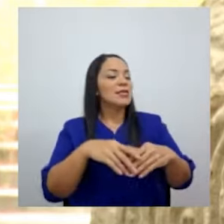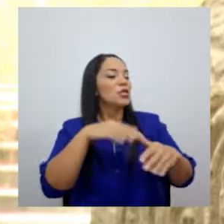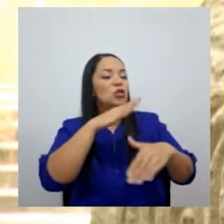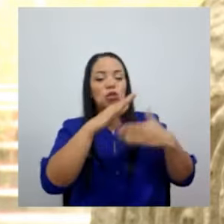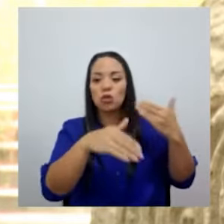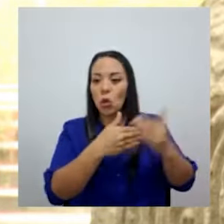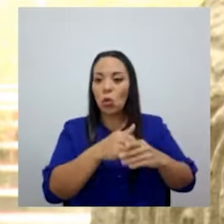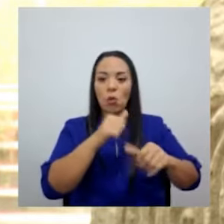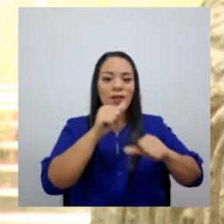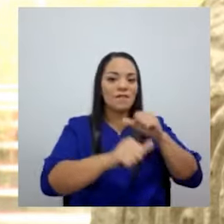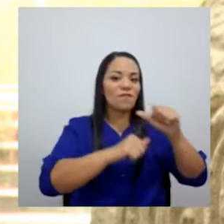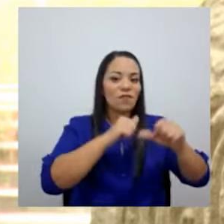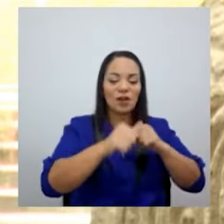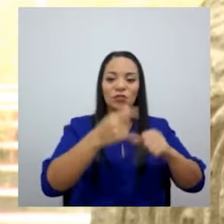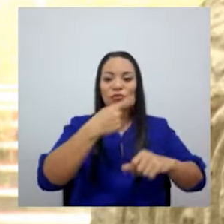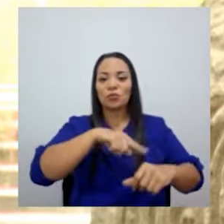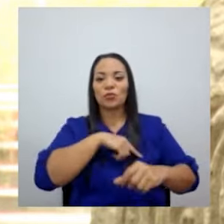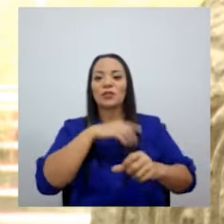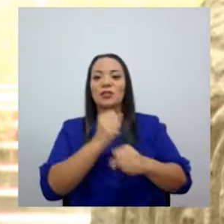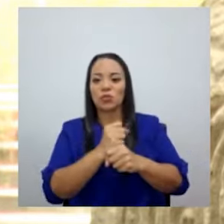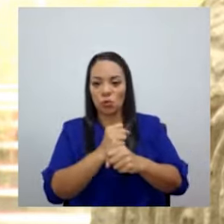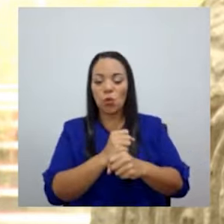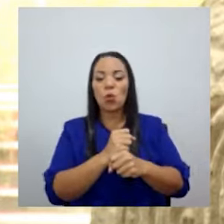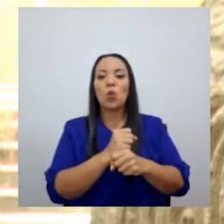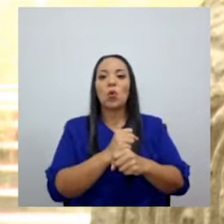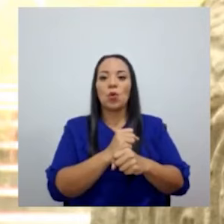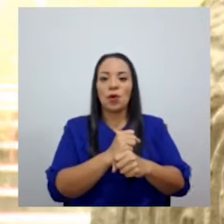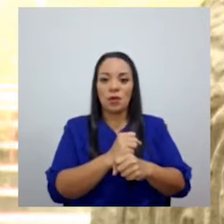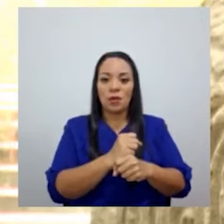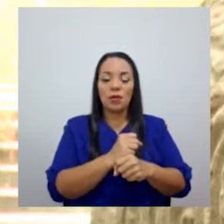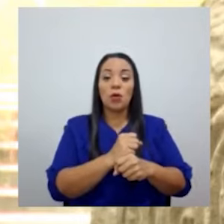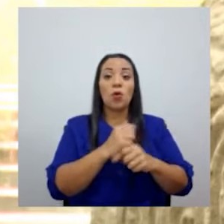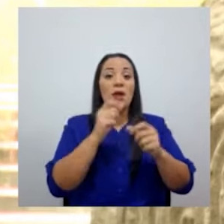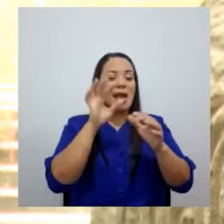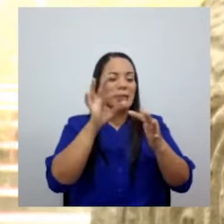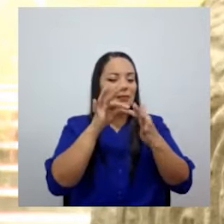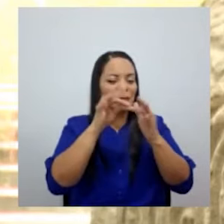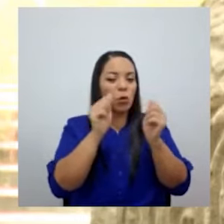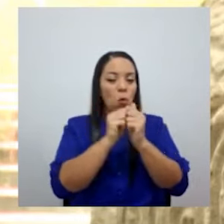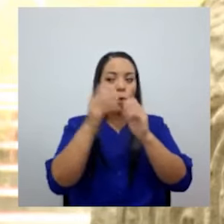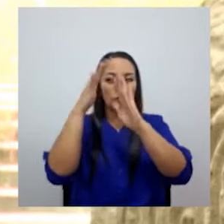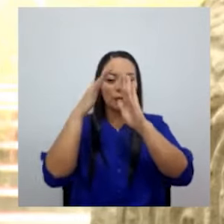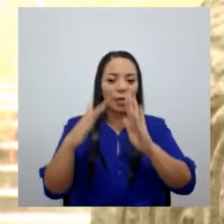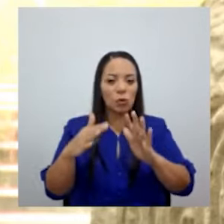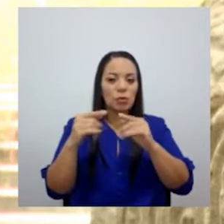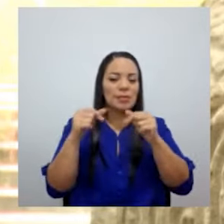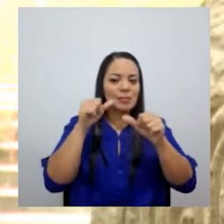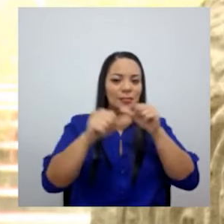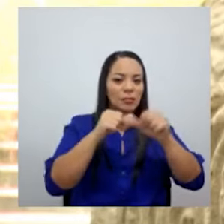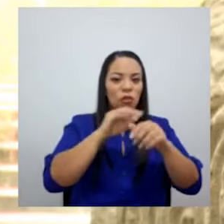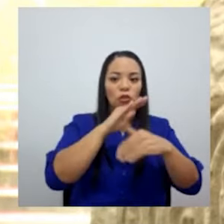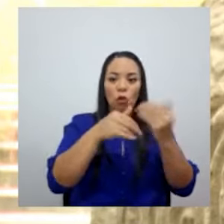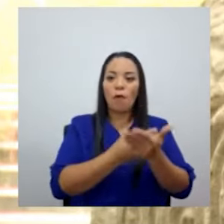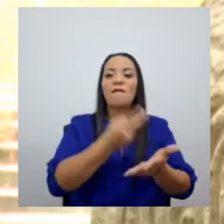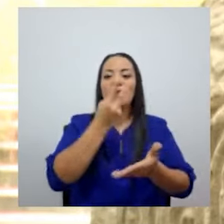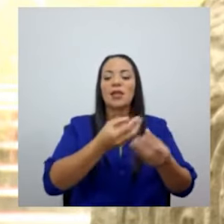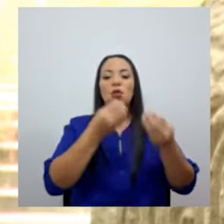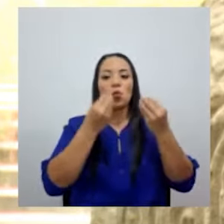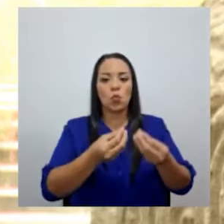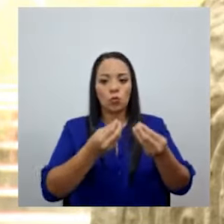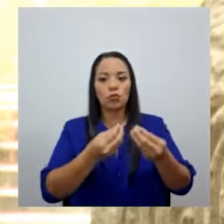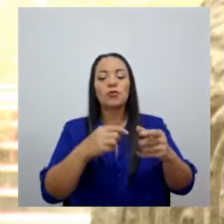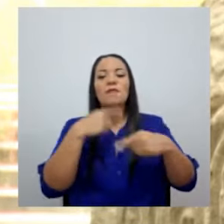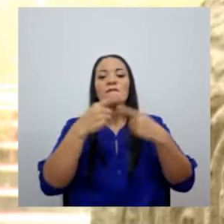echado, especialmente el que nos hemos echado con la Contraloría General de la República, han valido la pena y lo van a